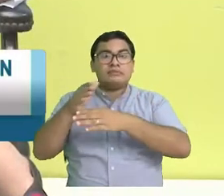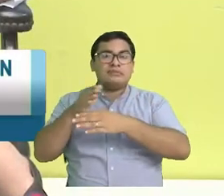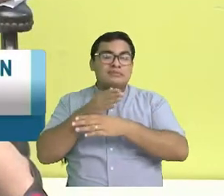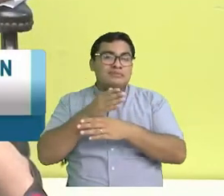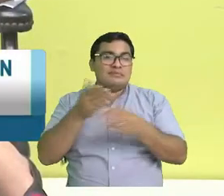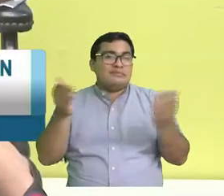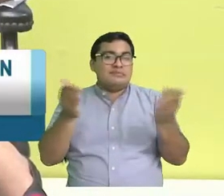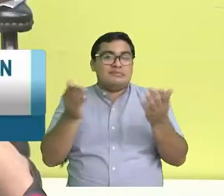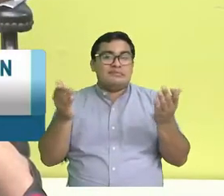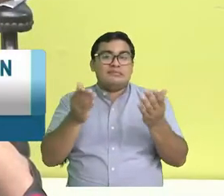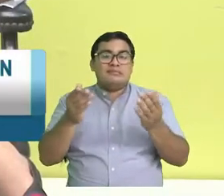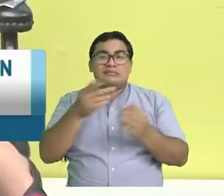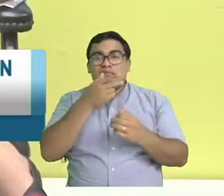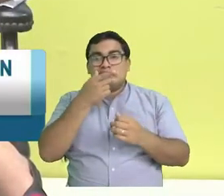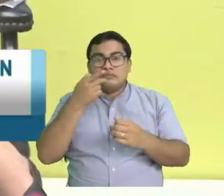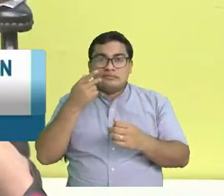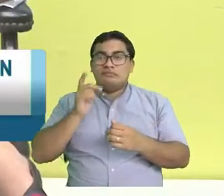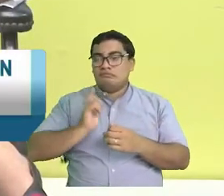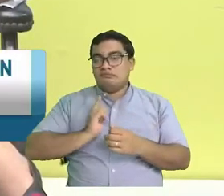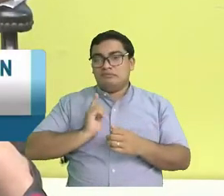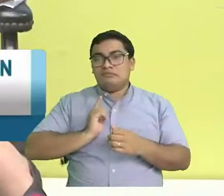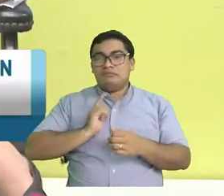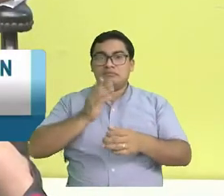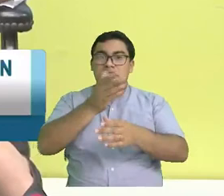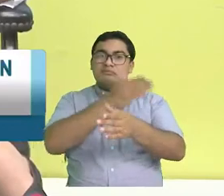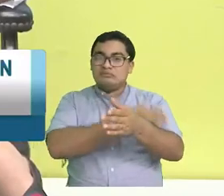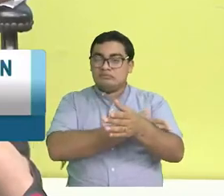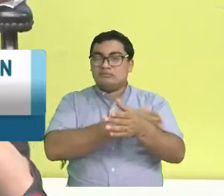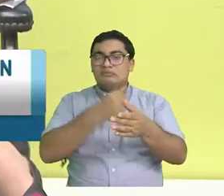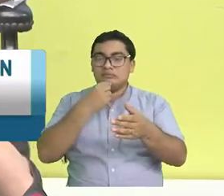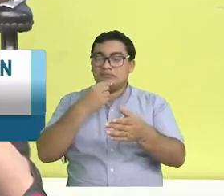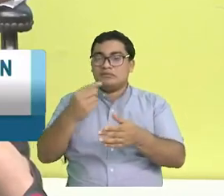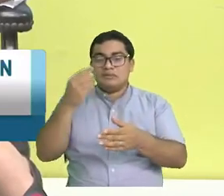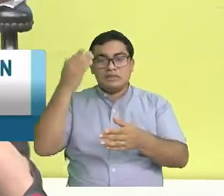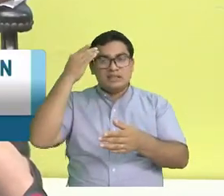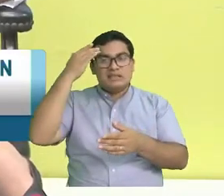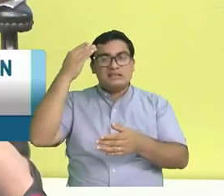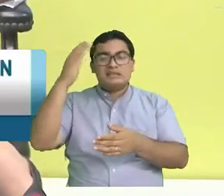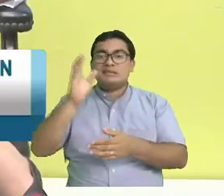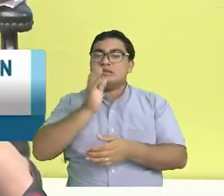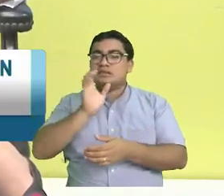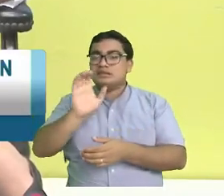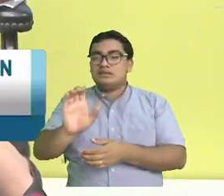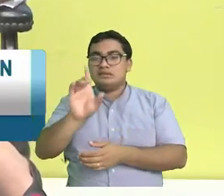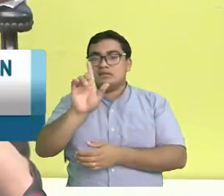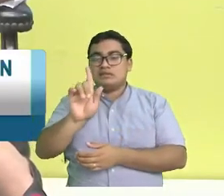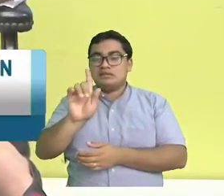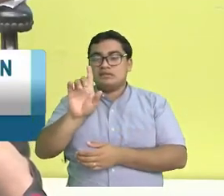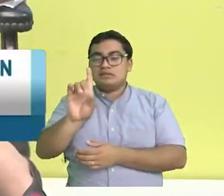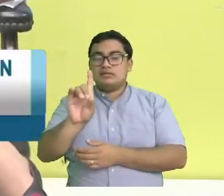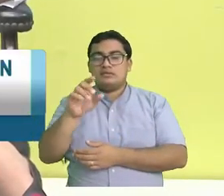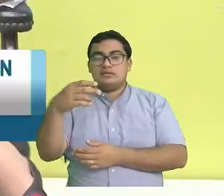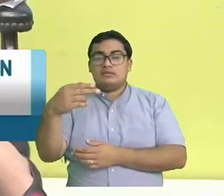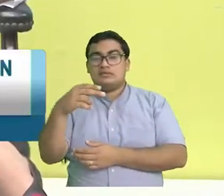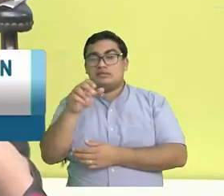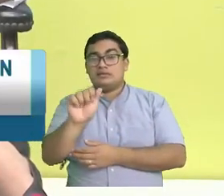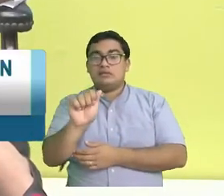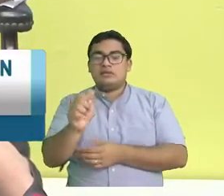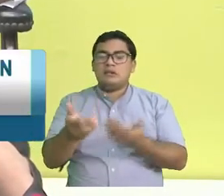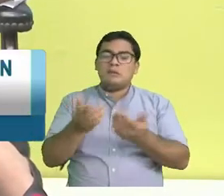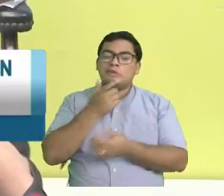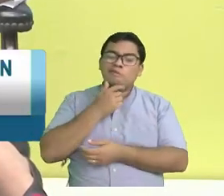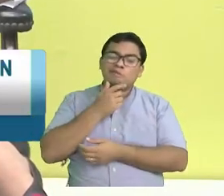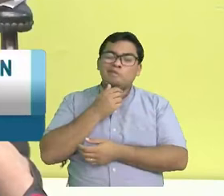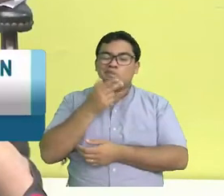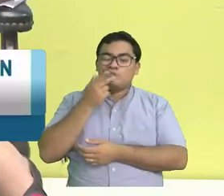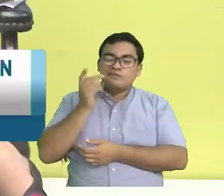en diferentes niveles. Ya hay papás que tienen un diagnóstico hecho y ya saben que sus niños tienen TDAH de tal tipo. Y hay papás que están sospechando ahorita